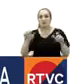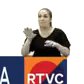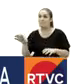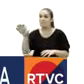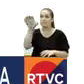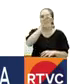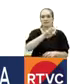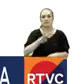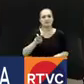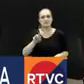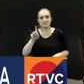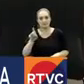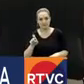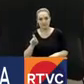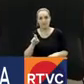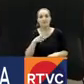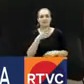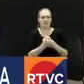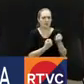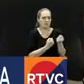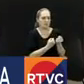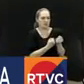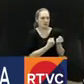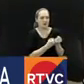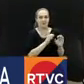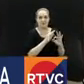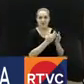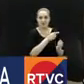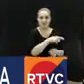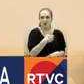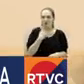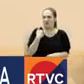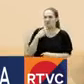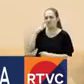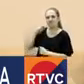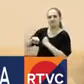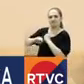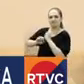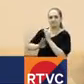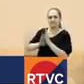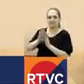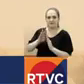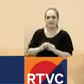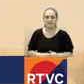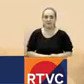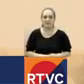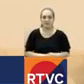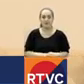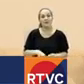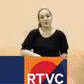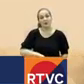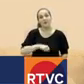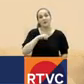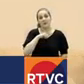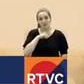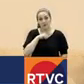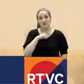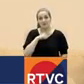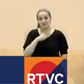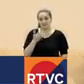El acompañamiento de la familia ha sido indispensable para sus logros. La sensación lógicamente es de un gran orgullo, es un